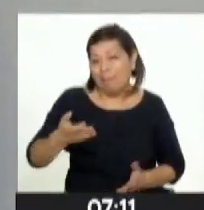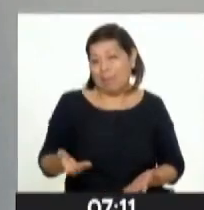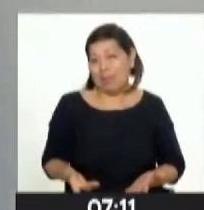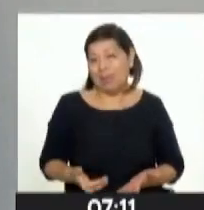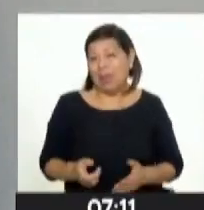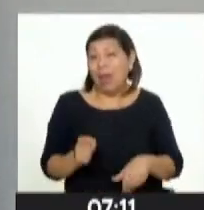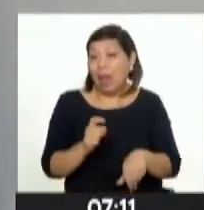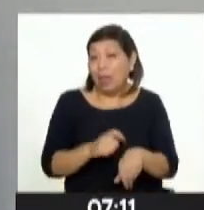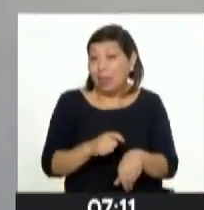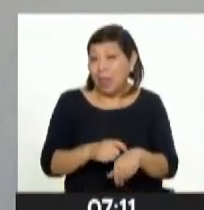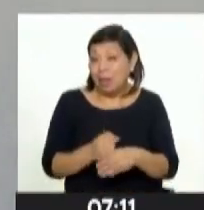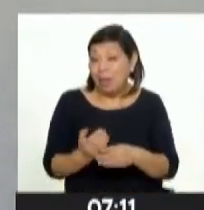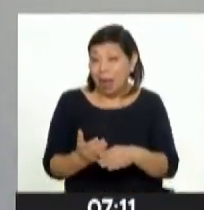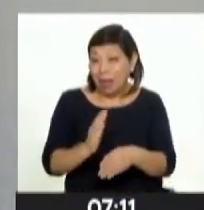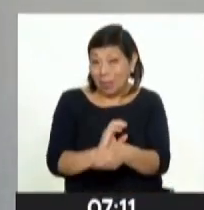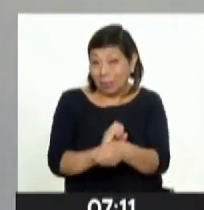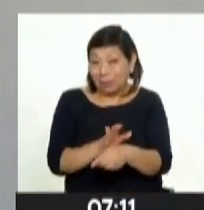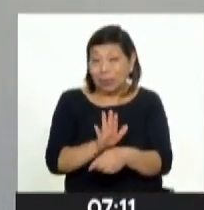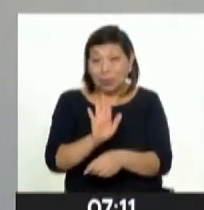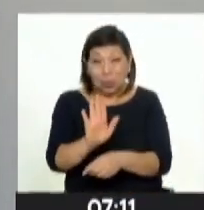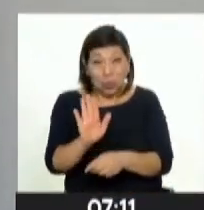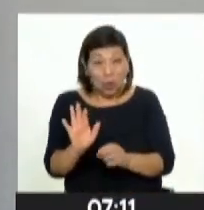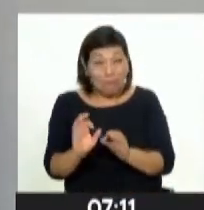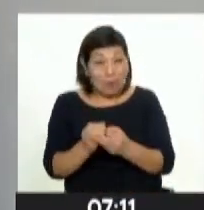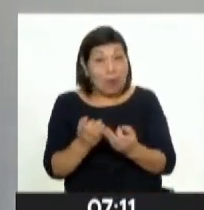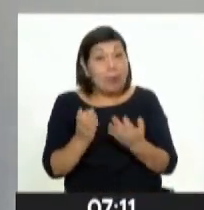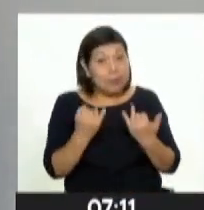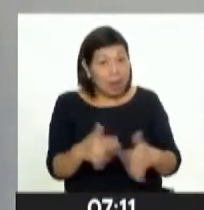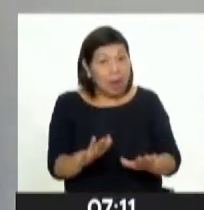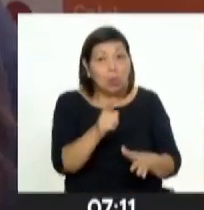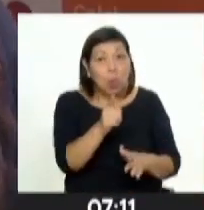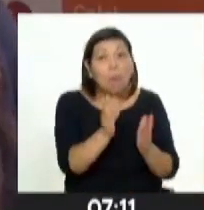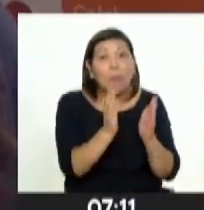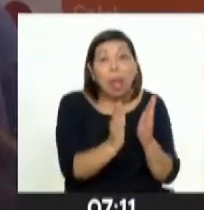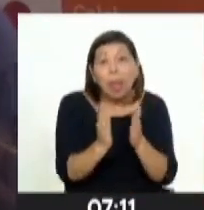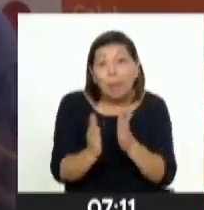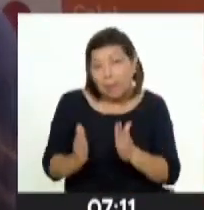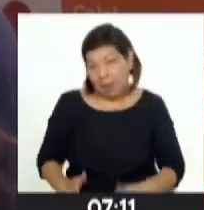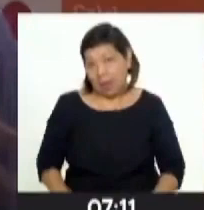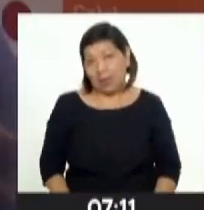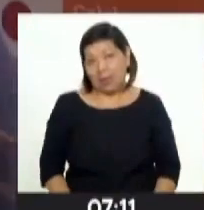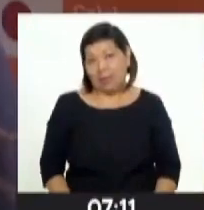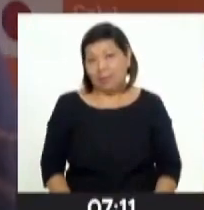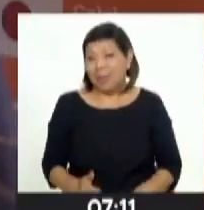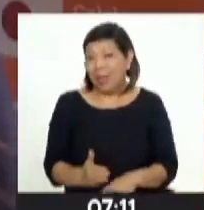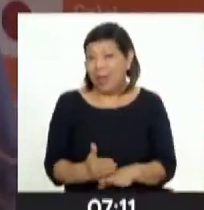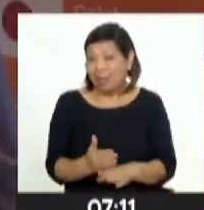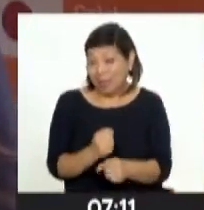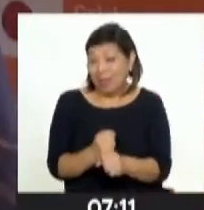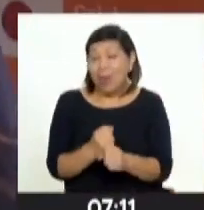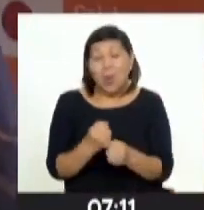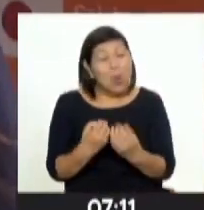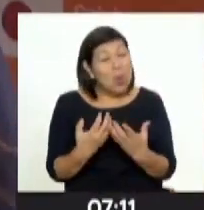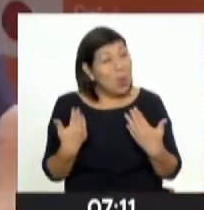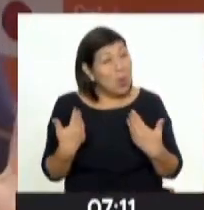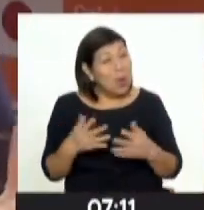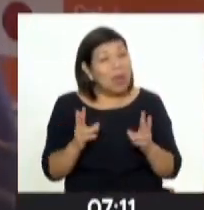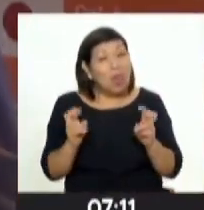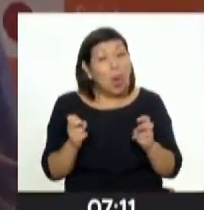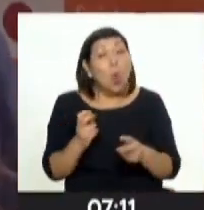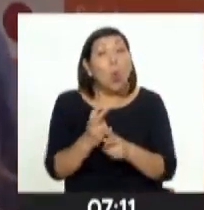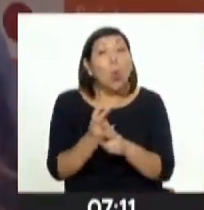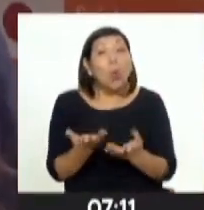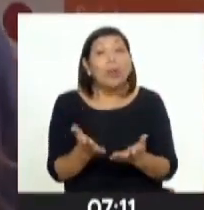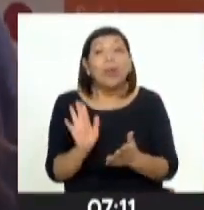El tiempo de pandemia sirvió para que las familias estén preparadas. Justo en pandemia se estuvo trabajando bastante el tema del